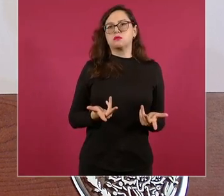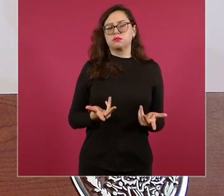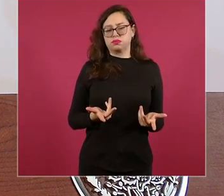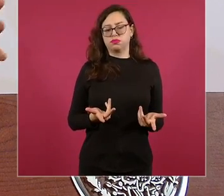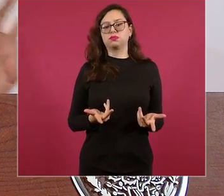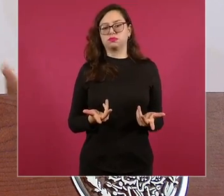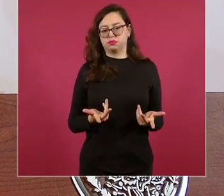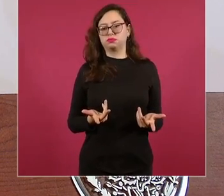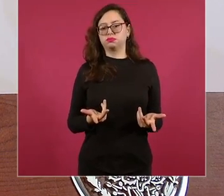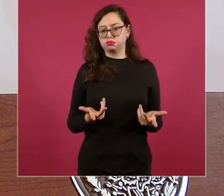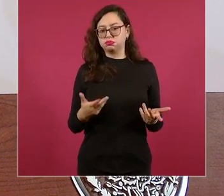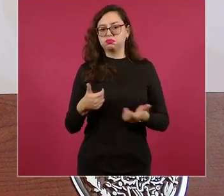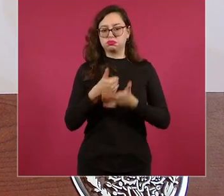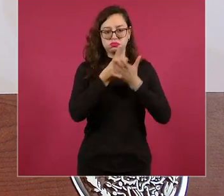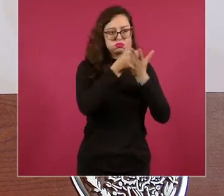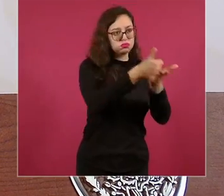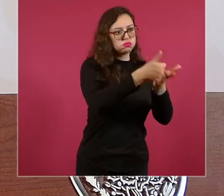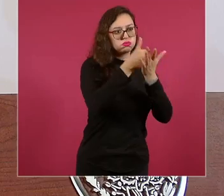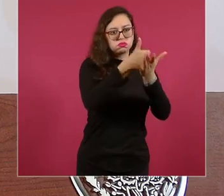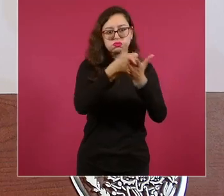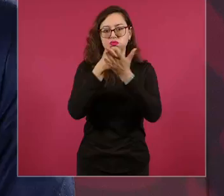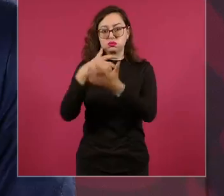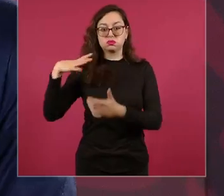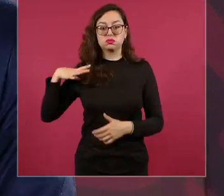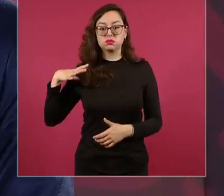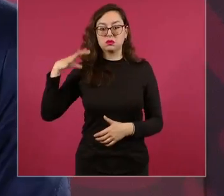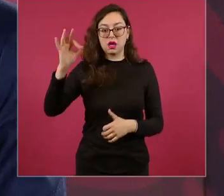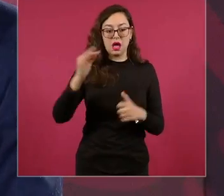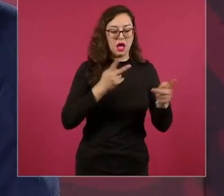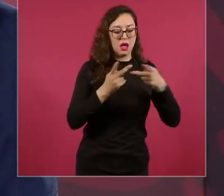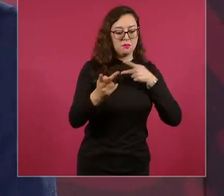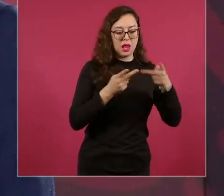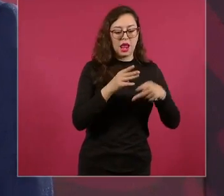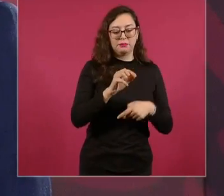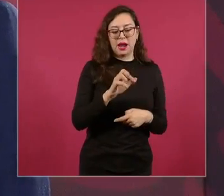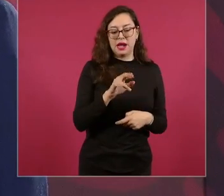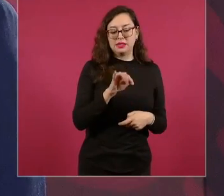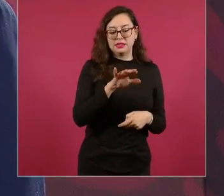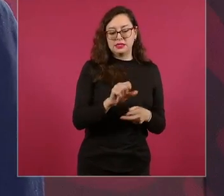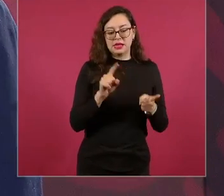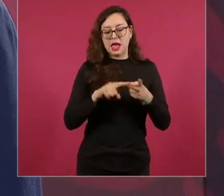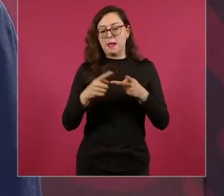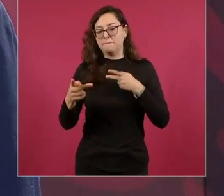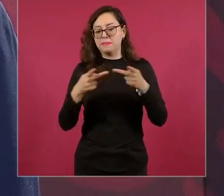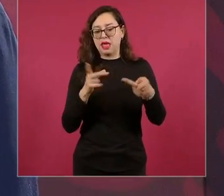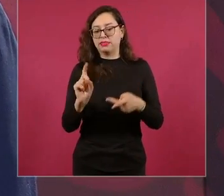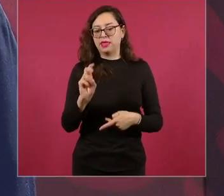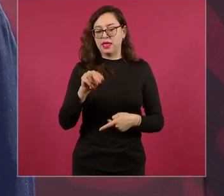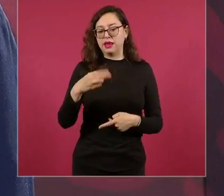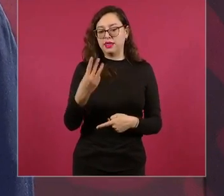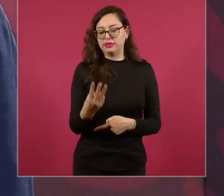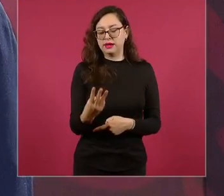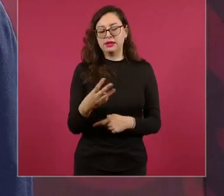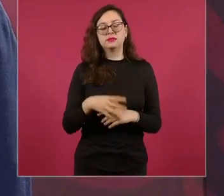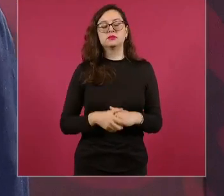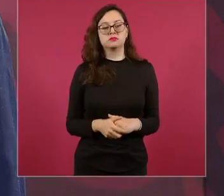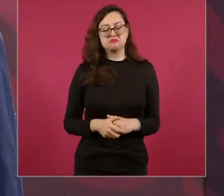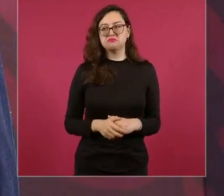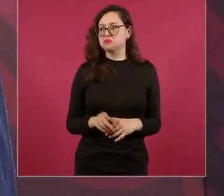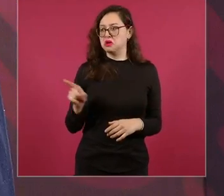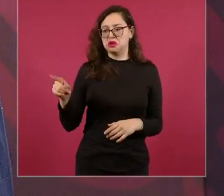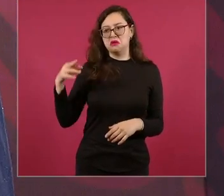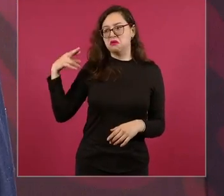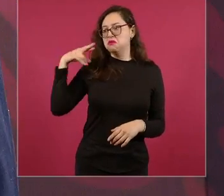ahí están con el plan marina con el plan DN3 todos los